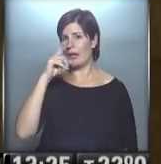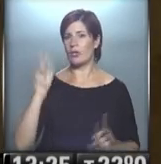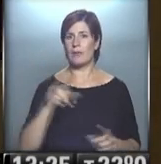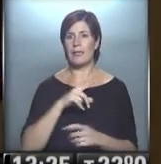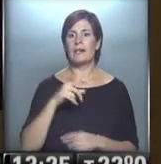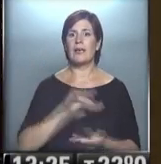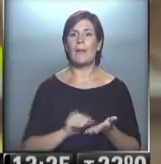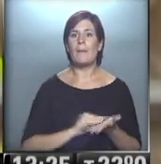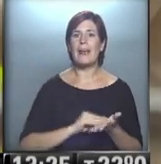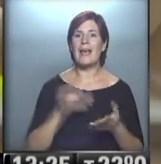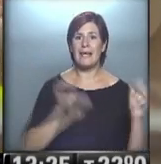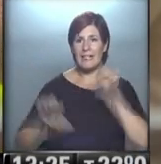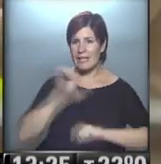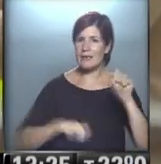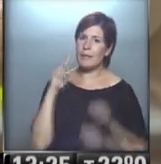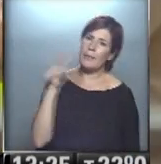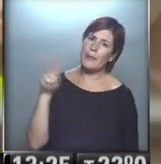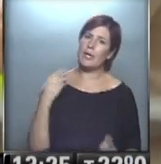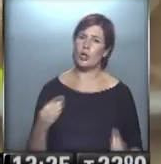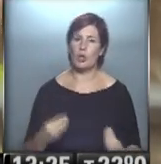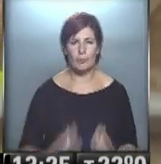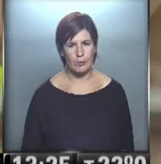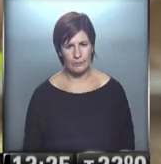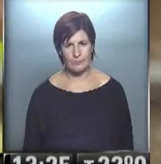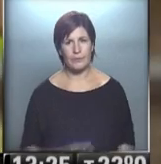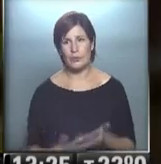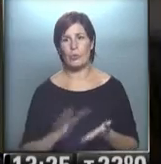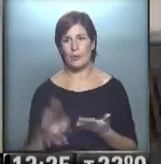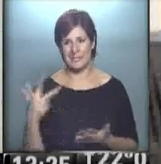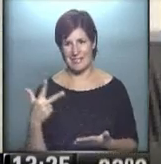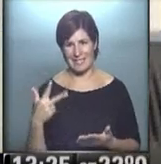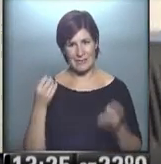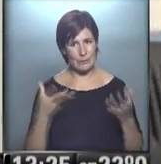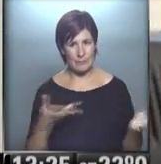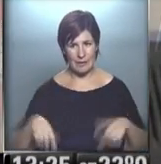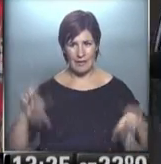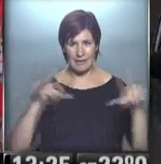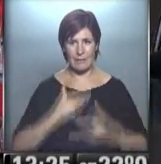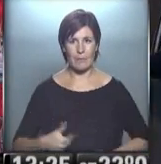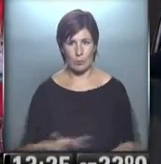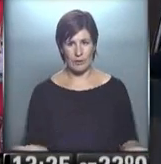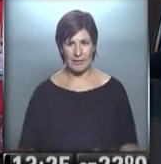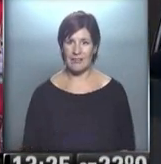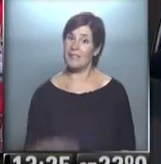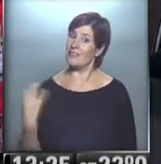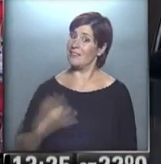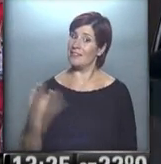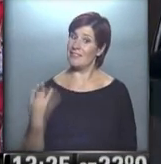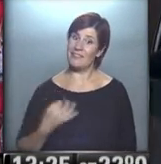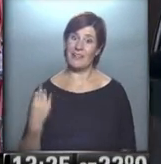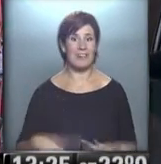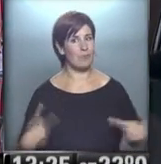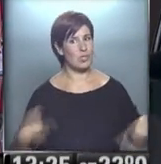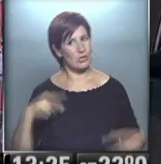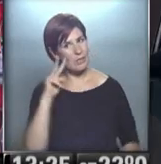empleada doméstica de la casa estrenos nuas ficciones bienvenidas a la pantalla de la televisión pública Qué bueno todo lo que va a ha para